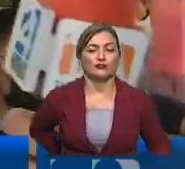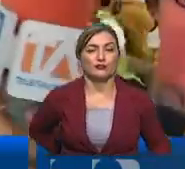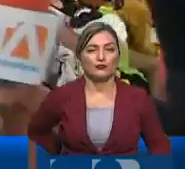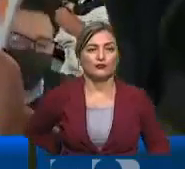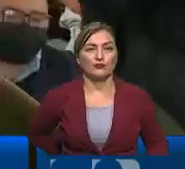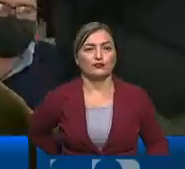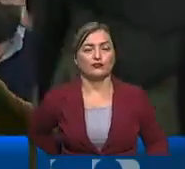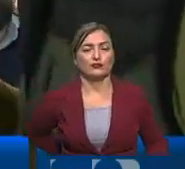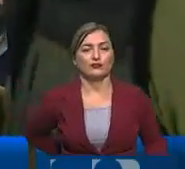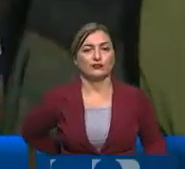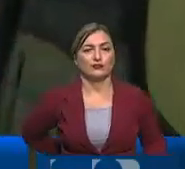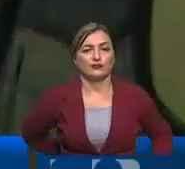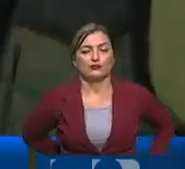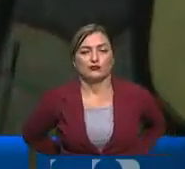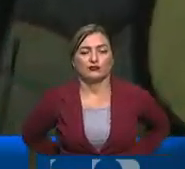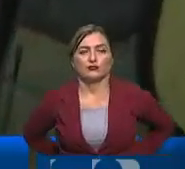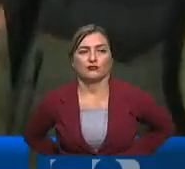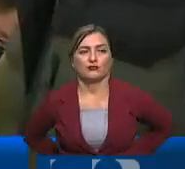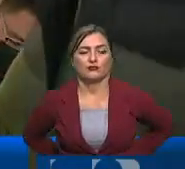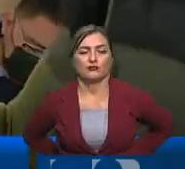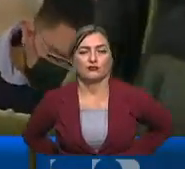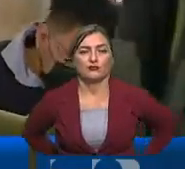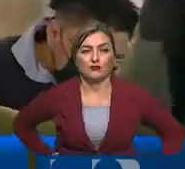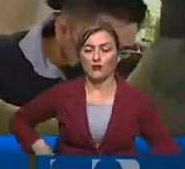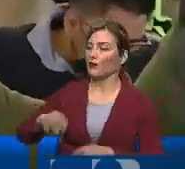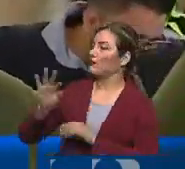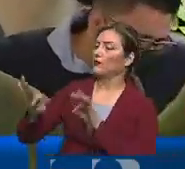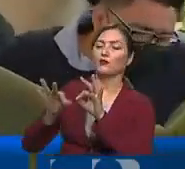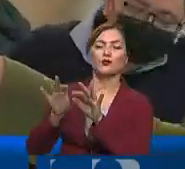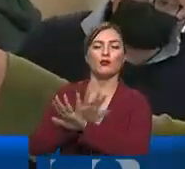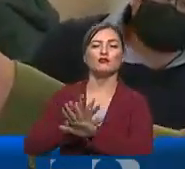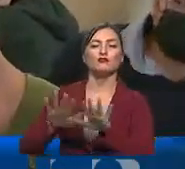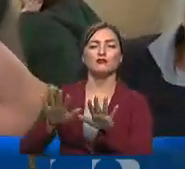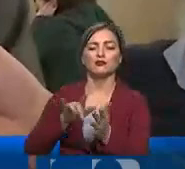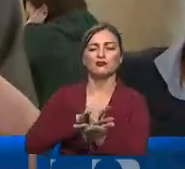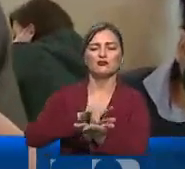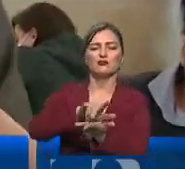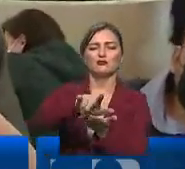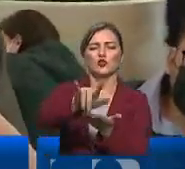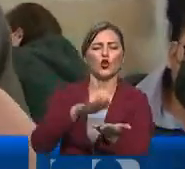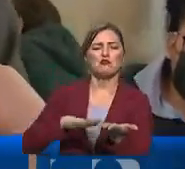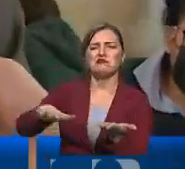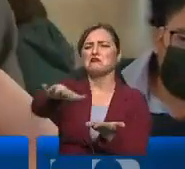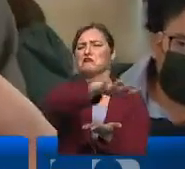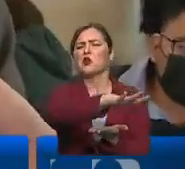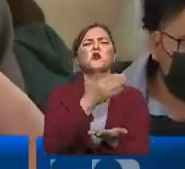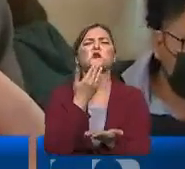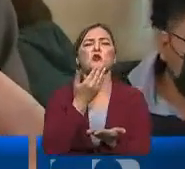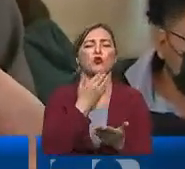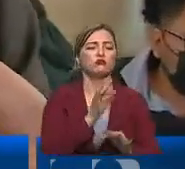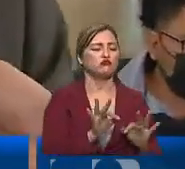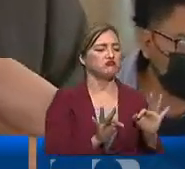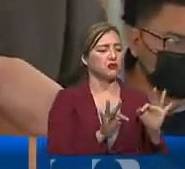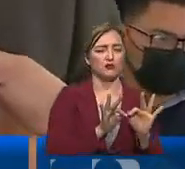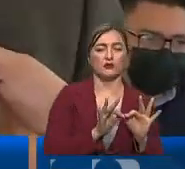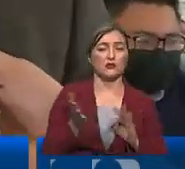pista del aeropuerto Mariscal Sucre de Quito? Bueno, las instalaciones del aeropuerto Mariscal Sucre se encuentran siempre en perfectas condiciones. Hace poco tiempo terminamos una serie